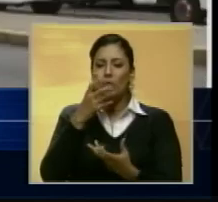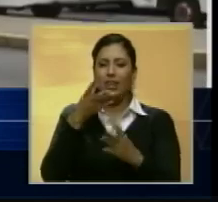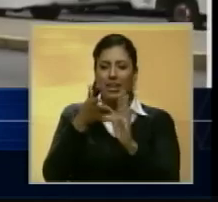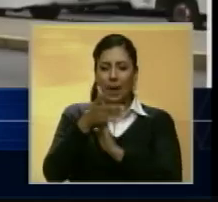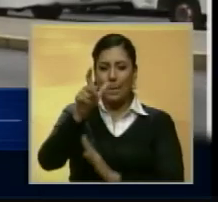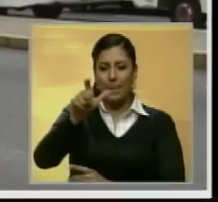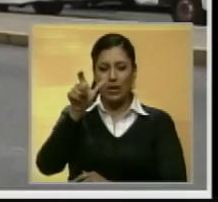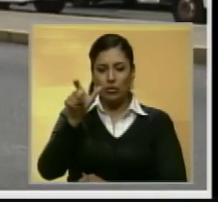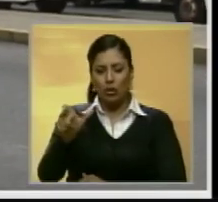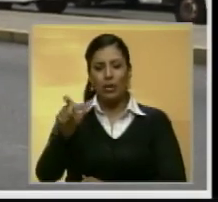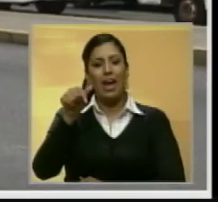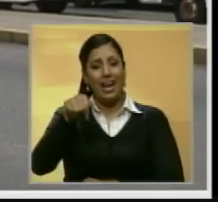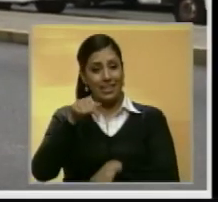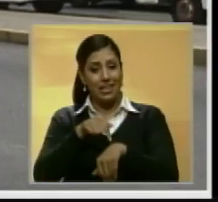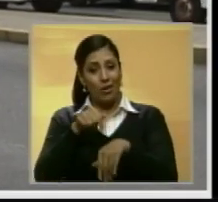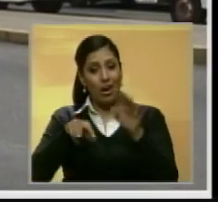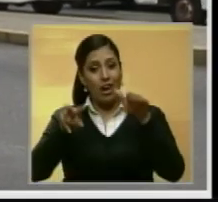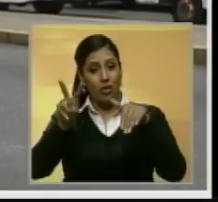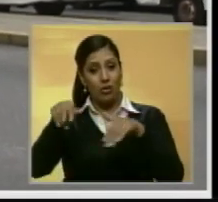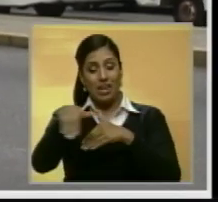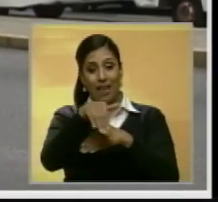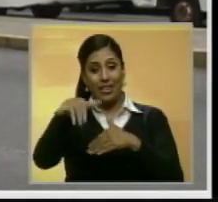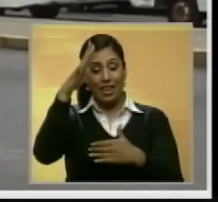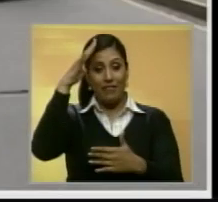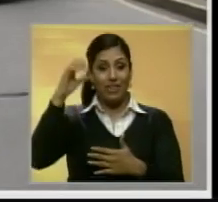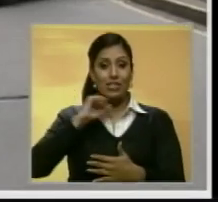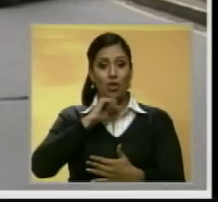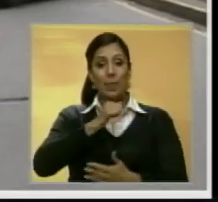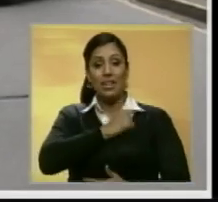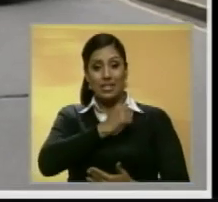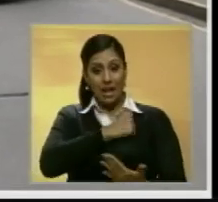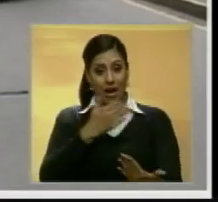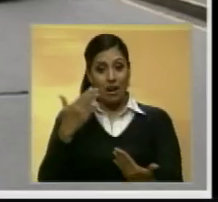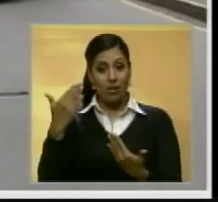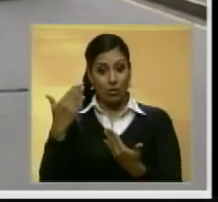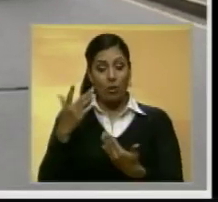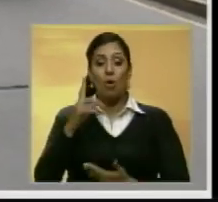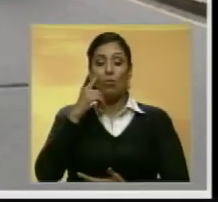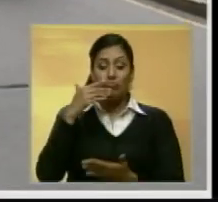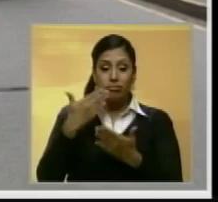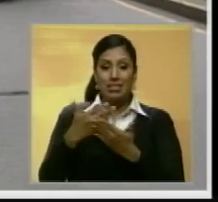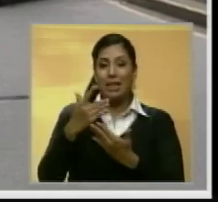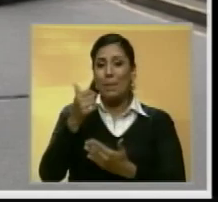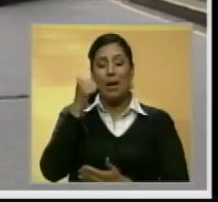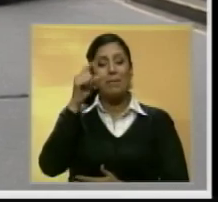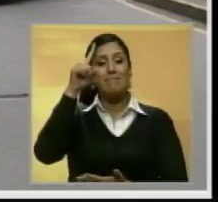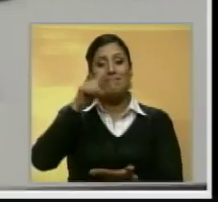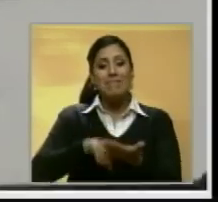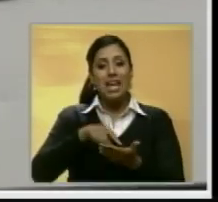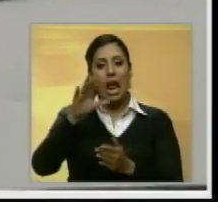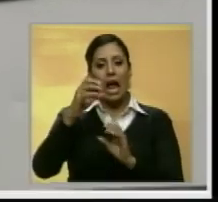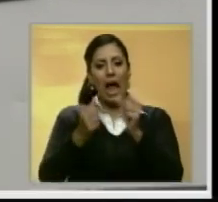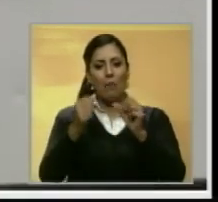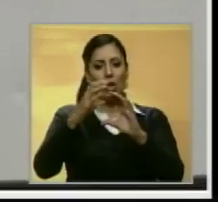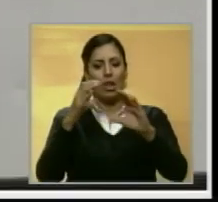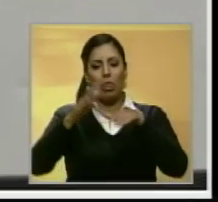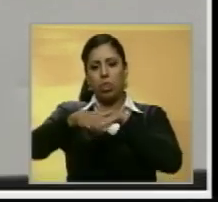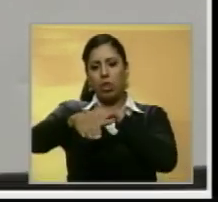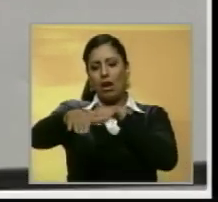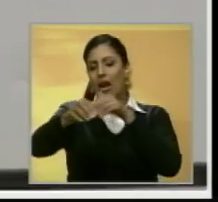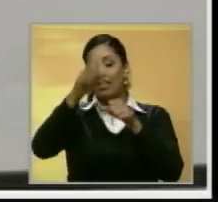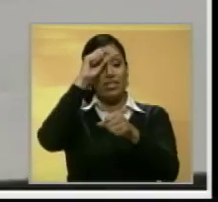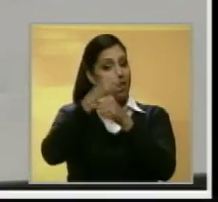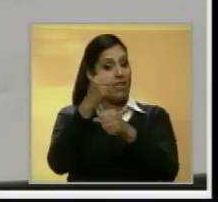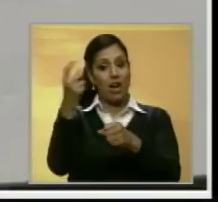amigos televidentes, que a esta hora del mediodía en la avenida Francisco de Miranda de Chacao podemos observar más de 1.000 unidades de transporte público que se